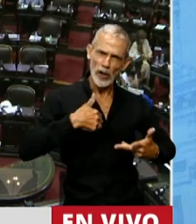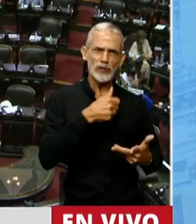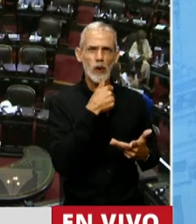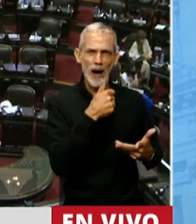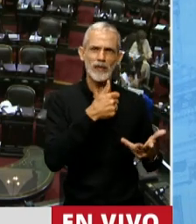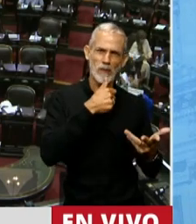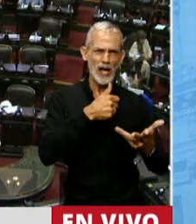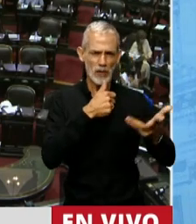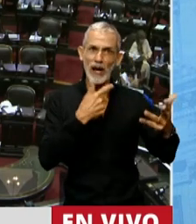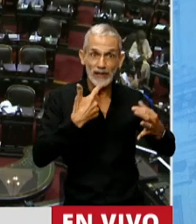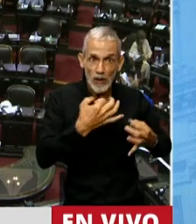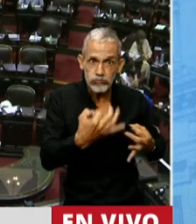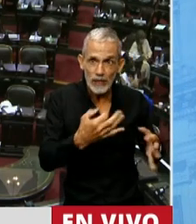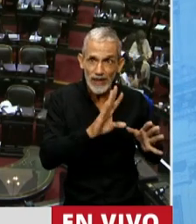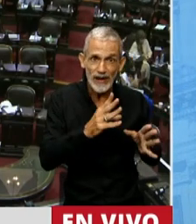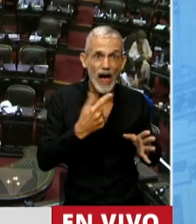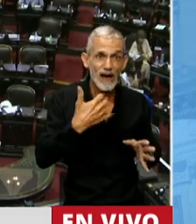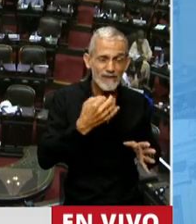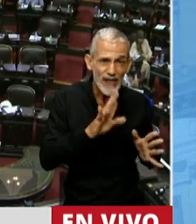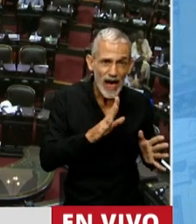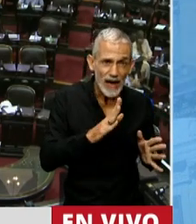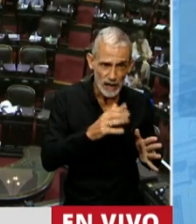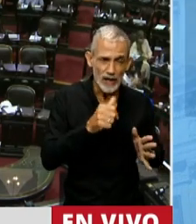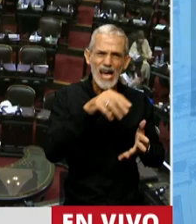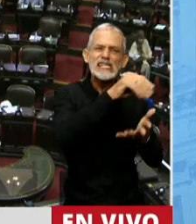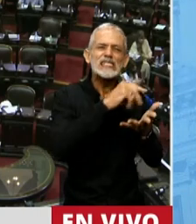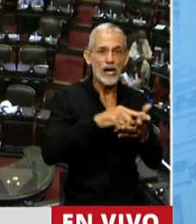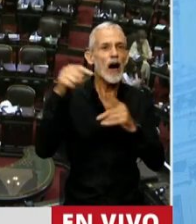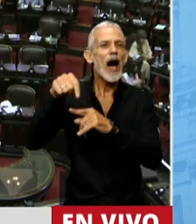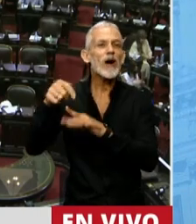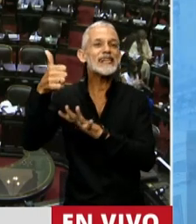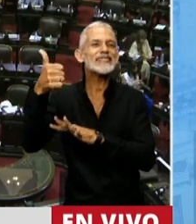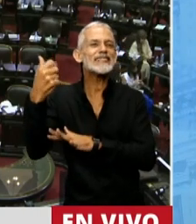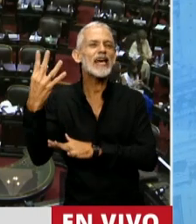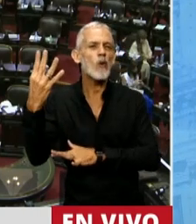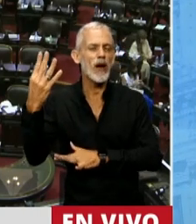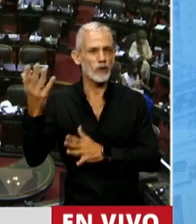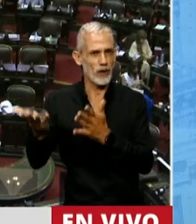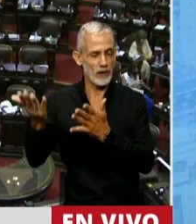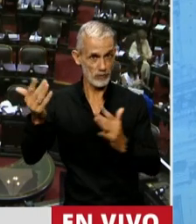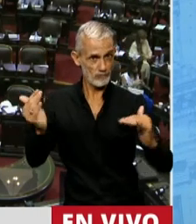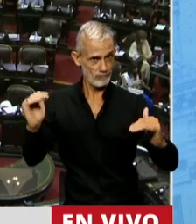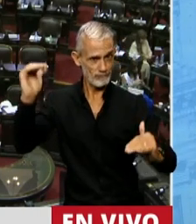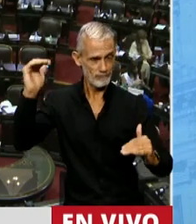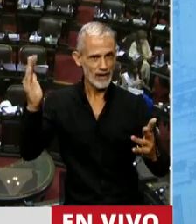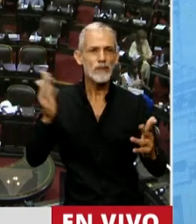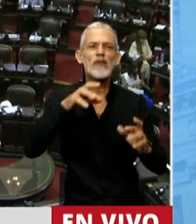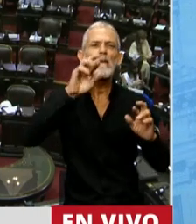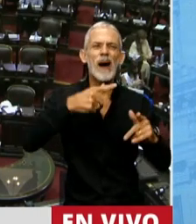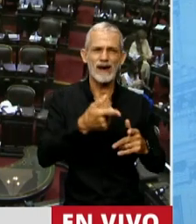de verdad está de verdad ahora puede comprar 64 kilos de hierba pan